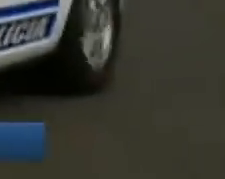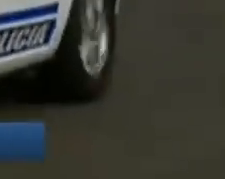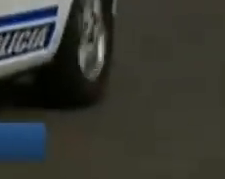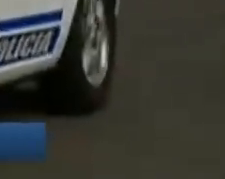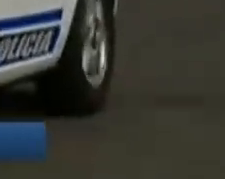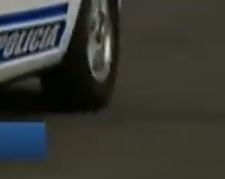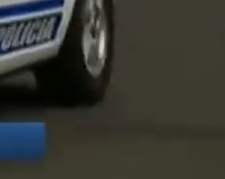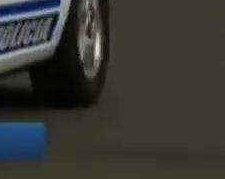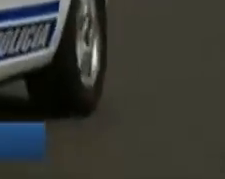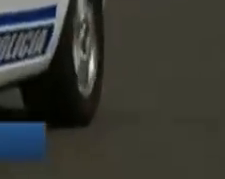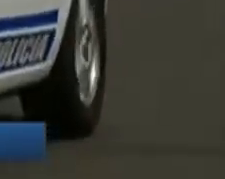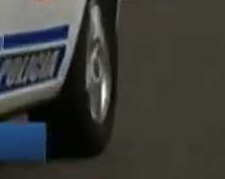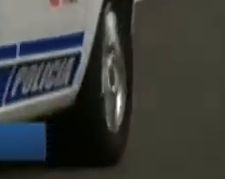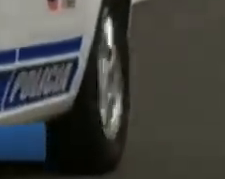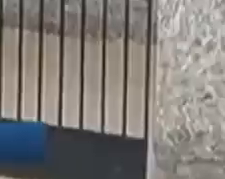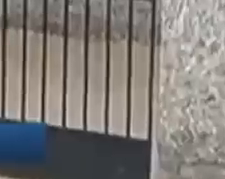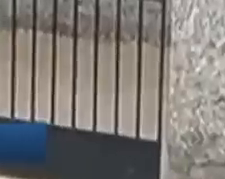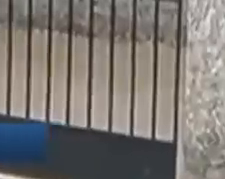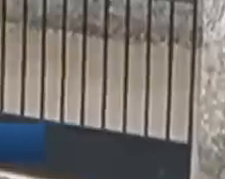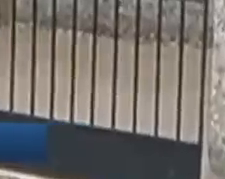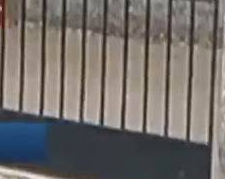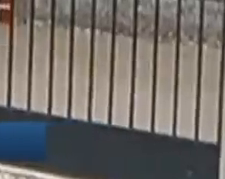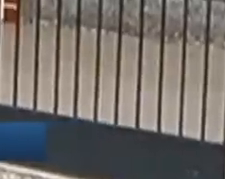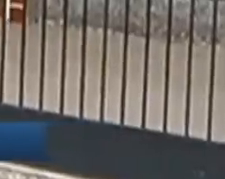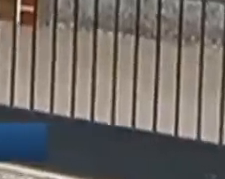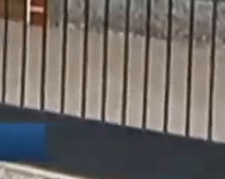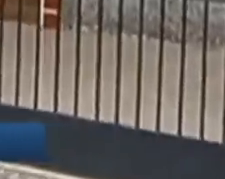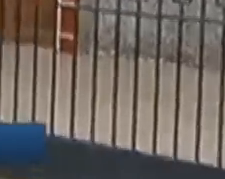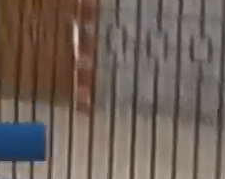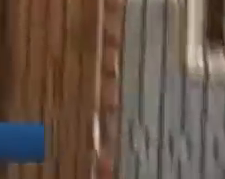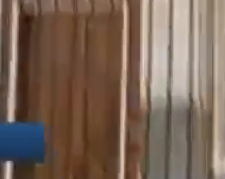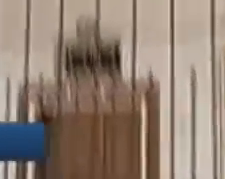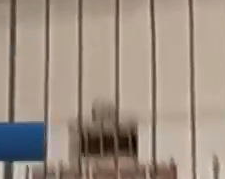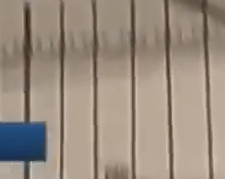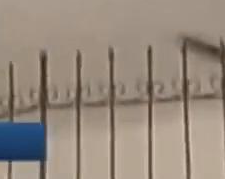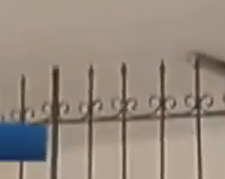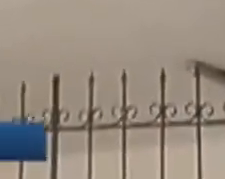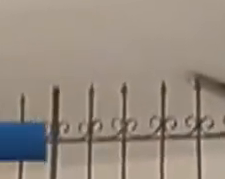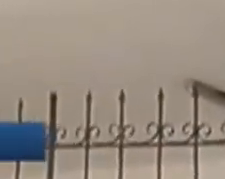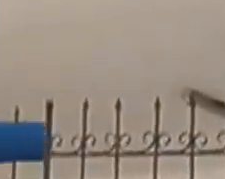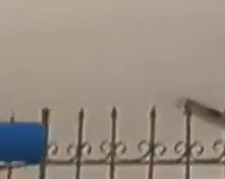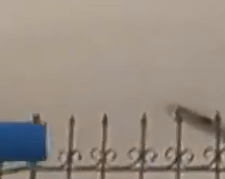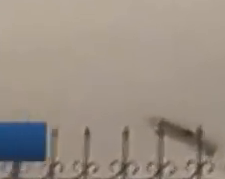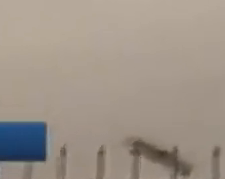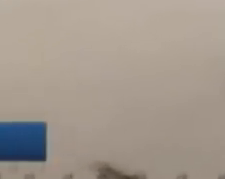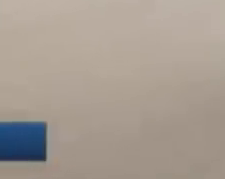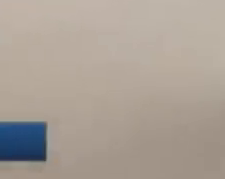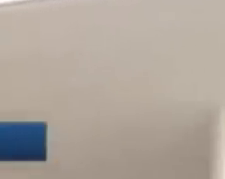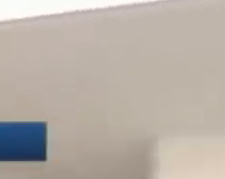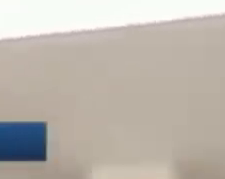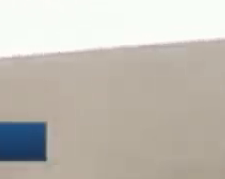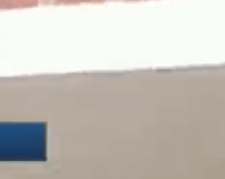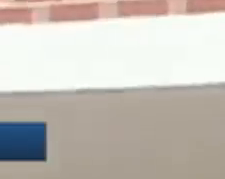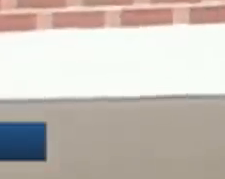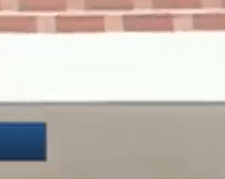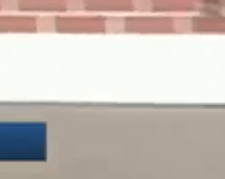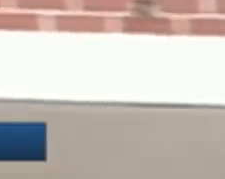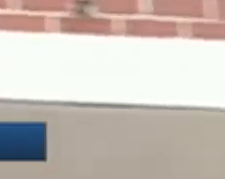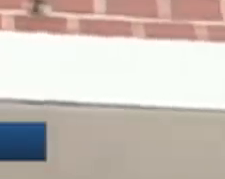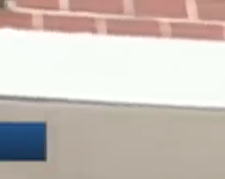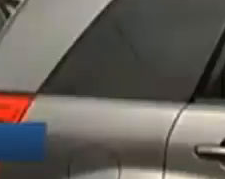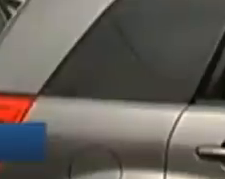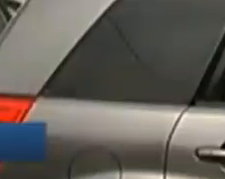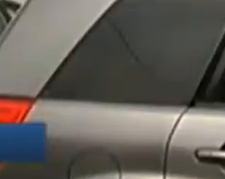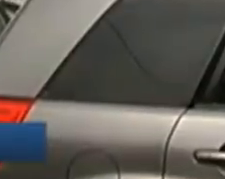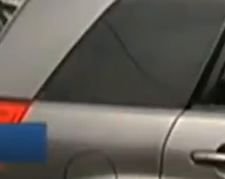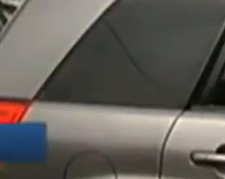en la noticia en la comunidad en nuestro segmento preguntando al experto trataremos el tema casa segura